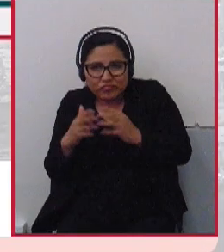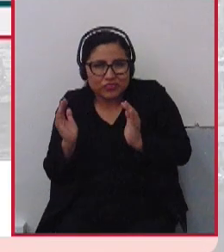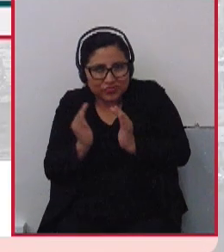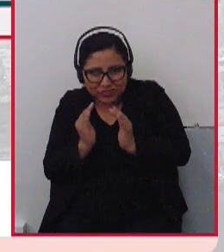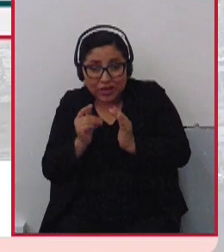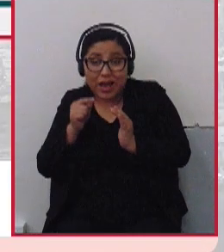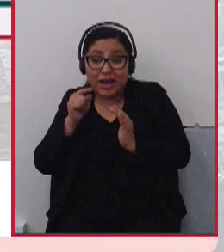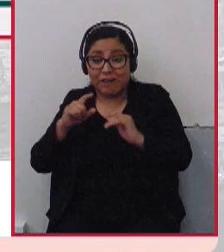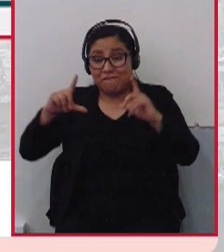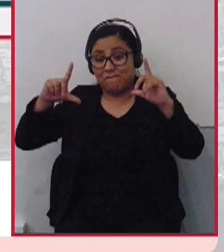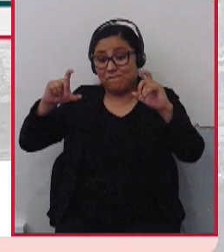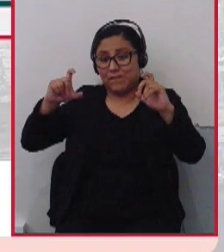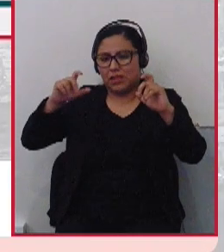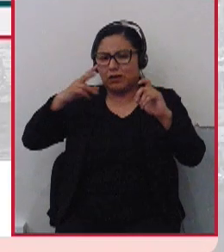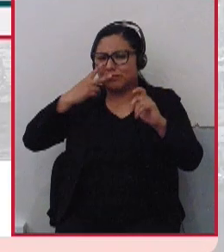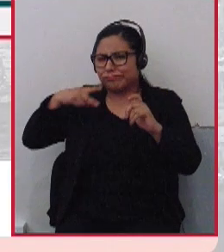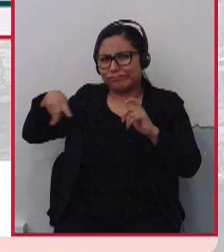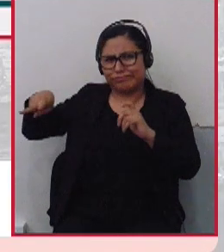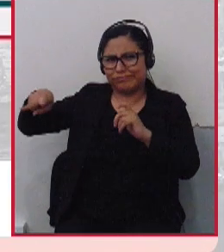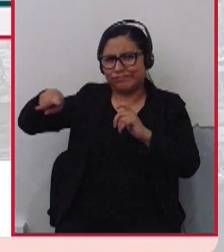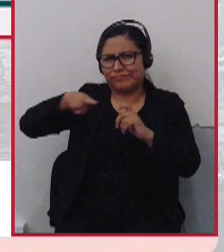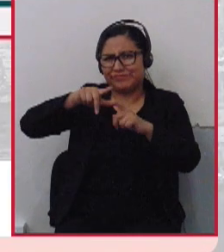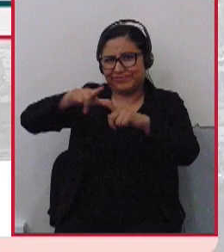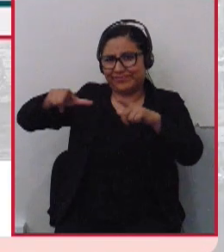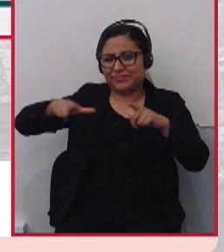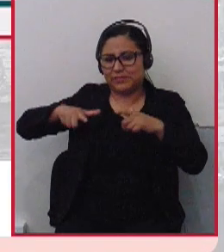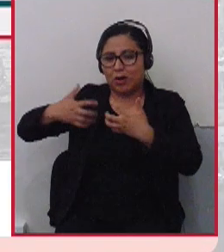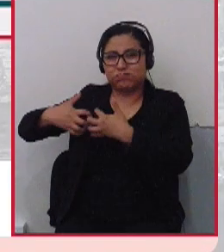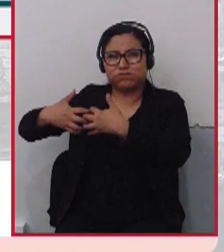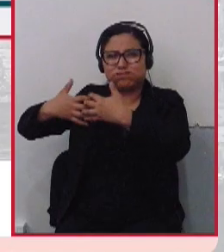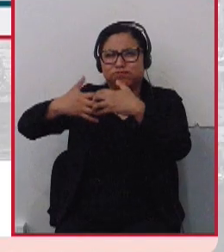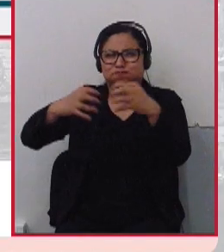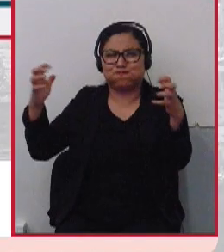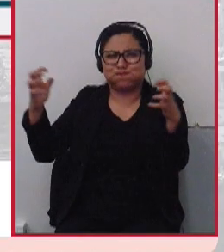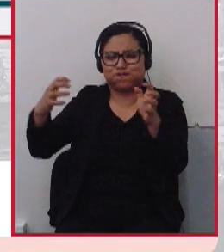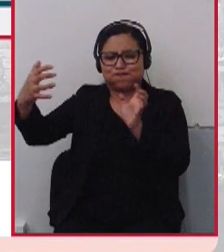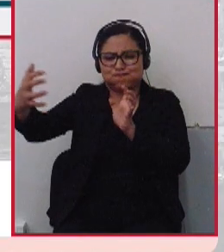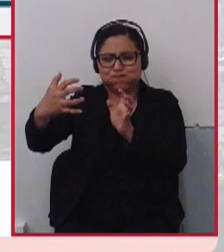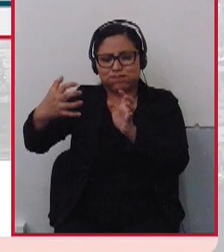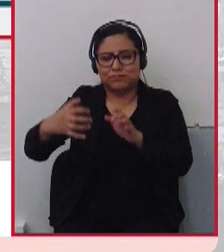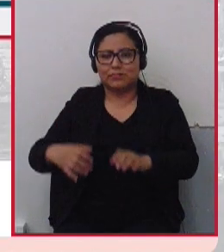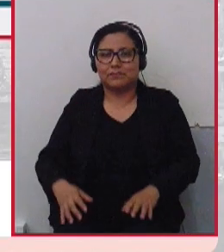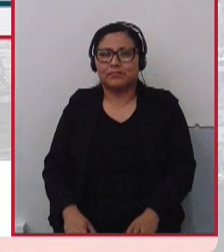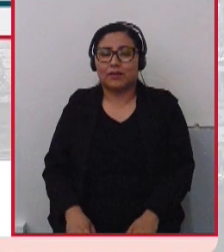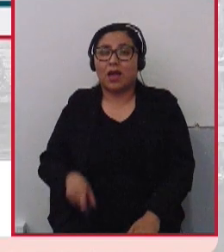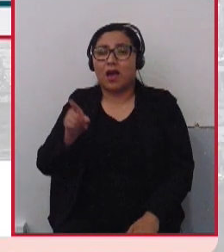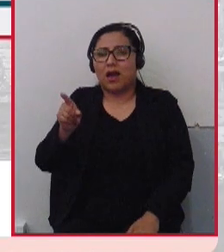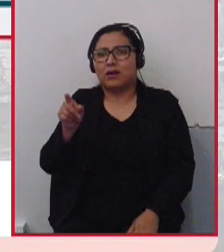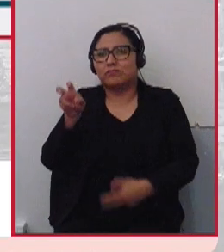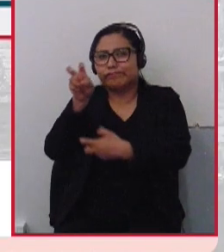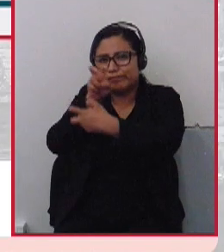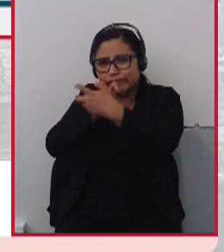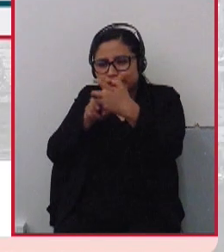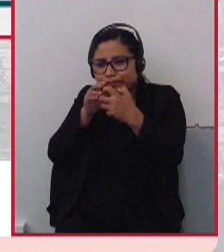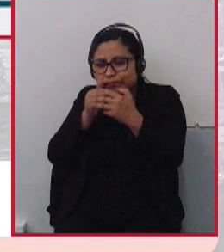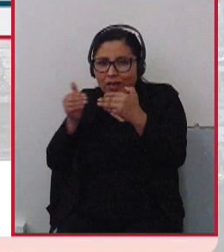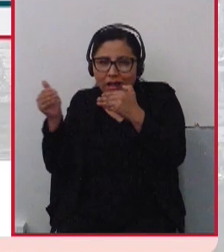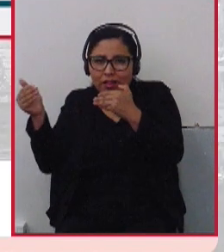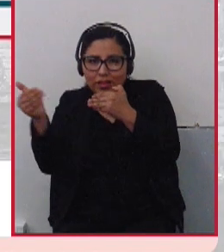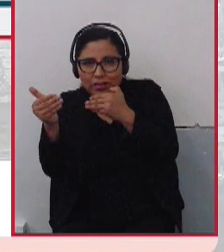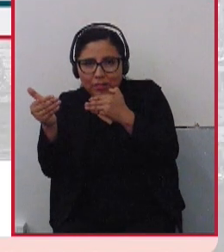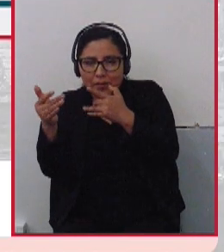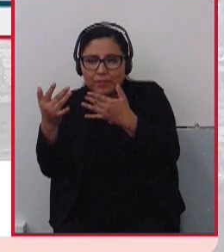Esta es una fotografía, una vista panorámica, una planta compacta, los ciclones deslamadores, en la parte posterior